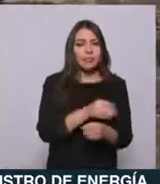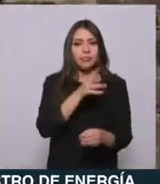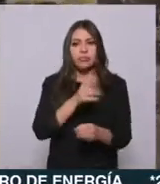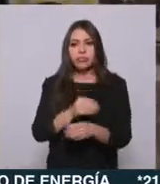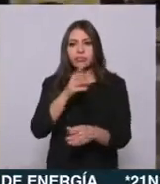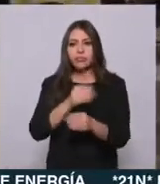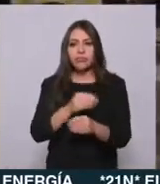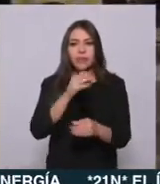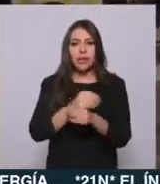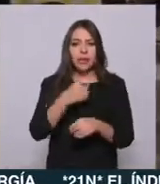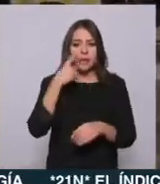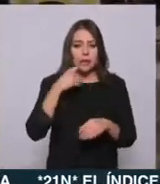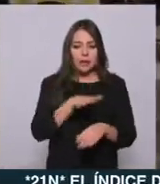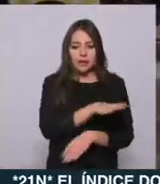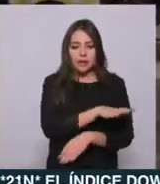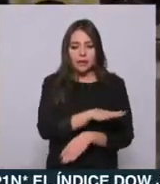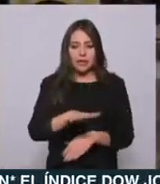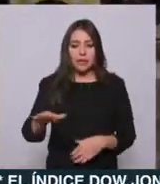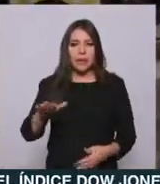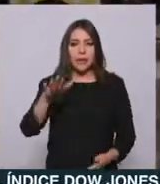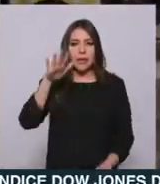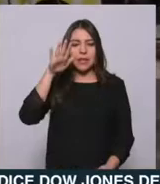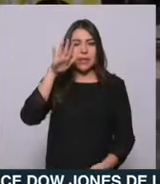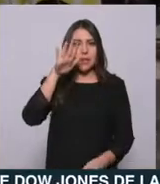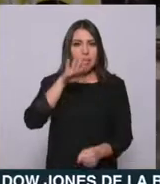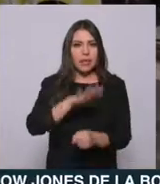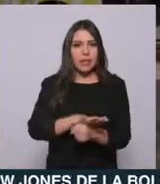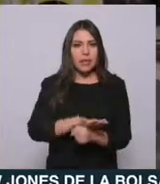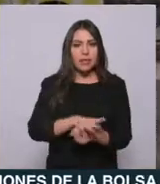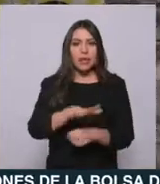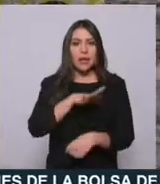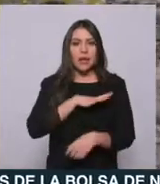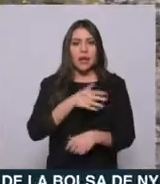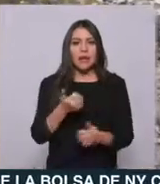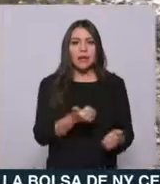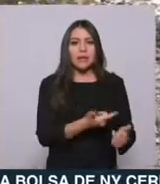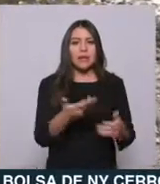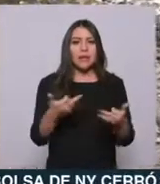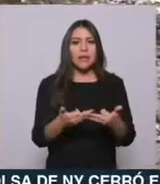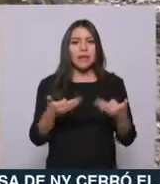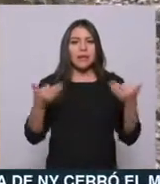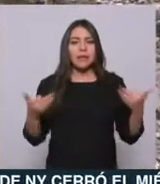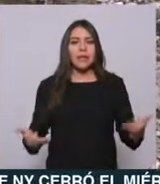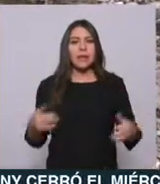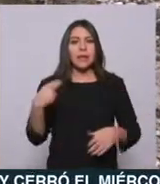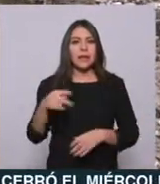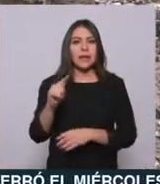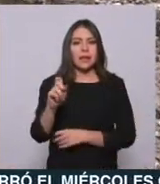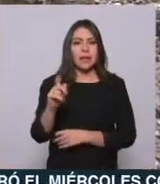cubrir la zanja se llevó hasta ese punto tierra de tepetate y maquinaria para